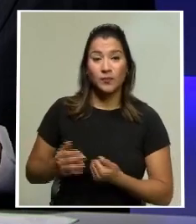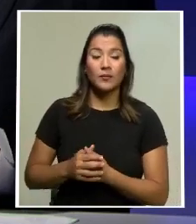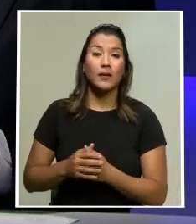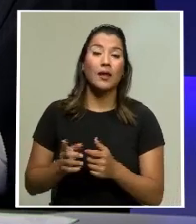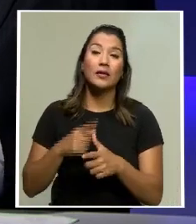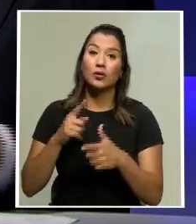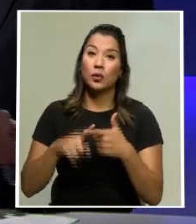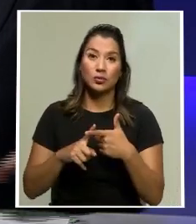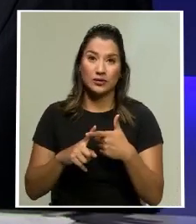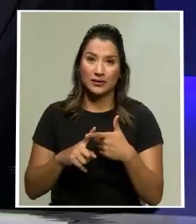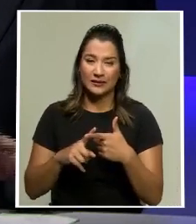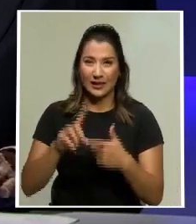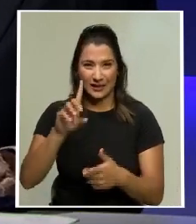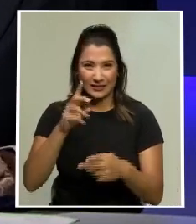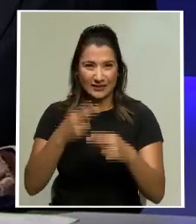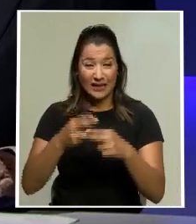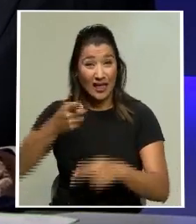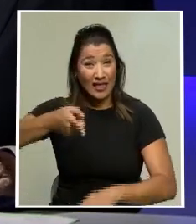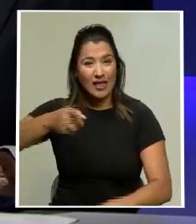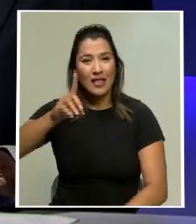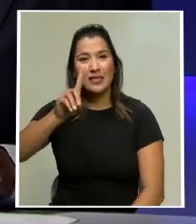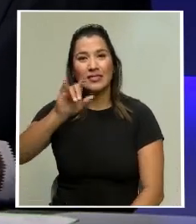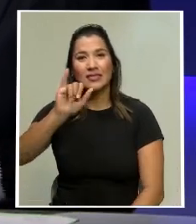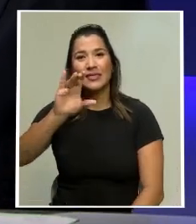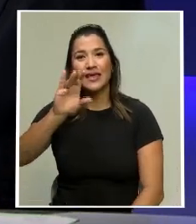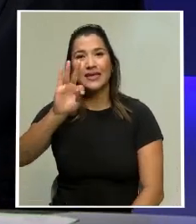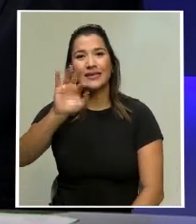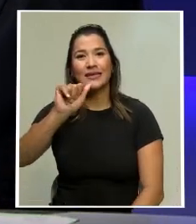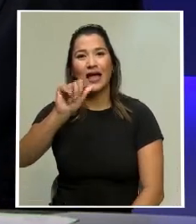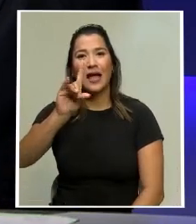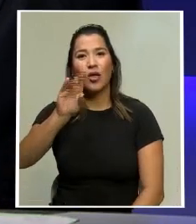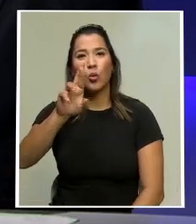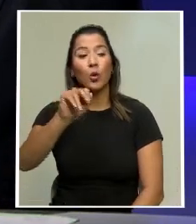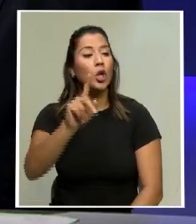no eran más suaves que la otra. Claro.